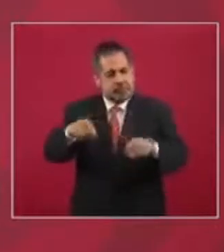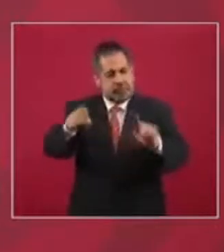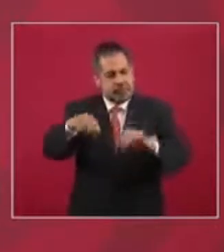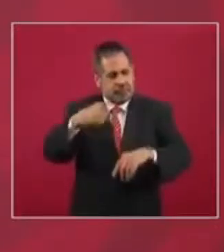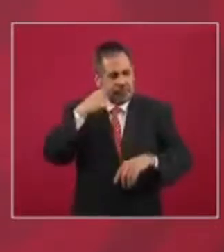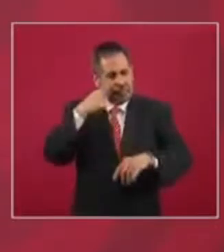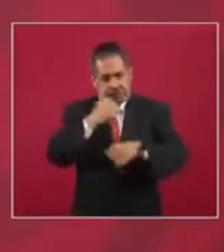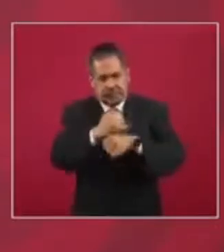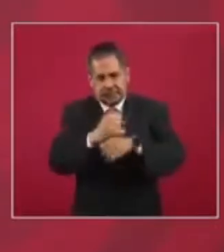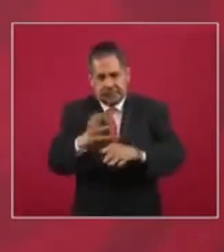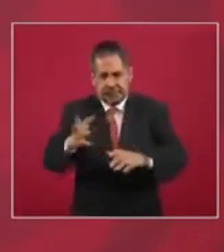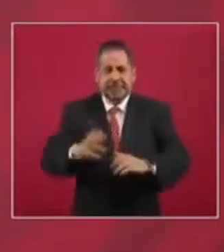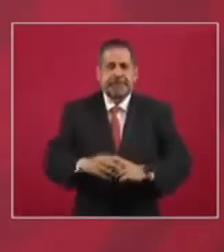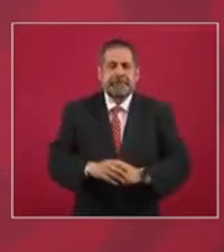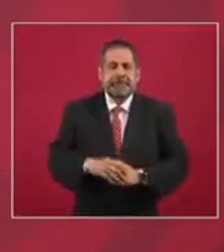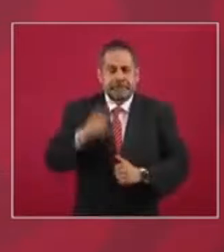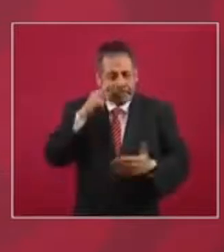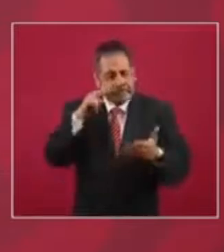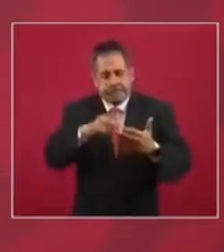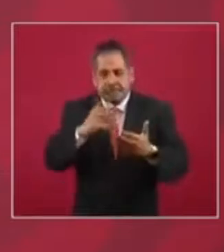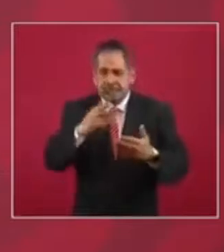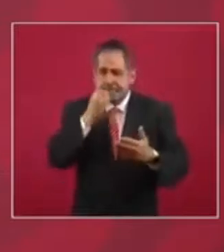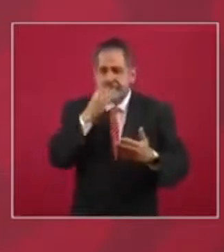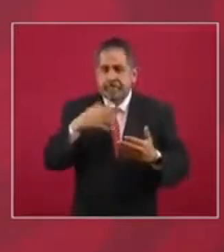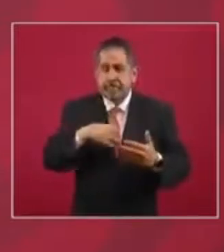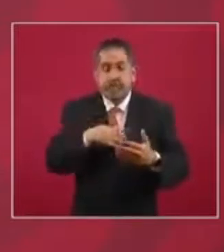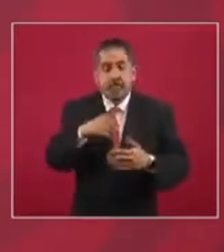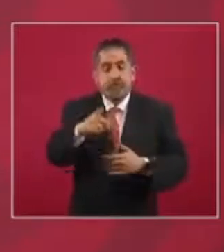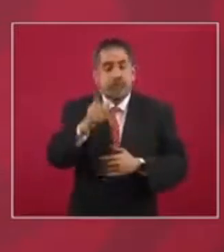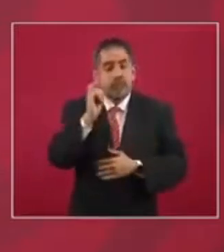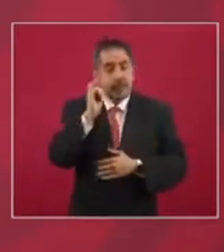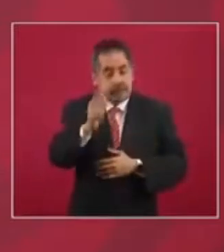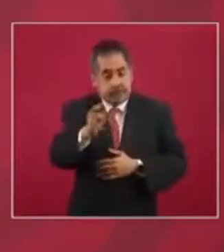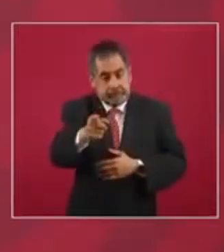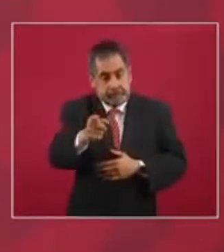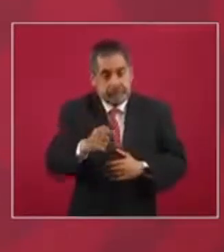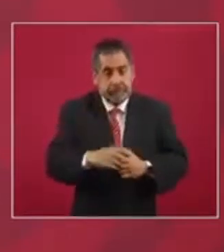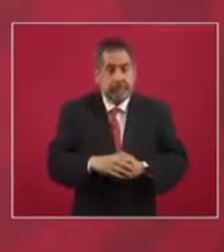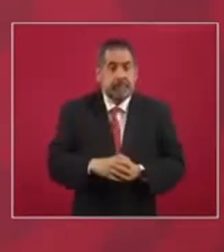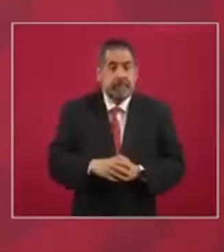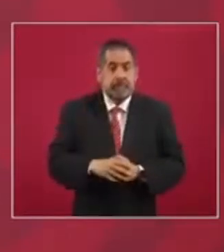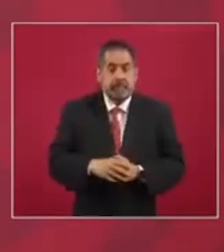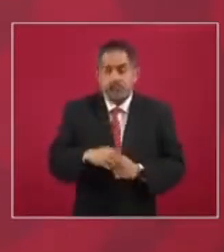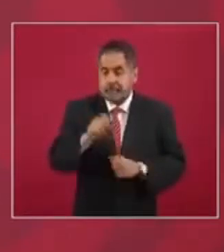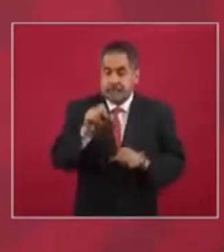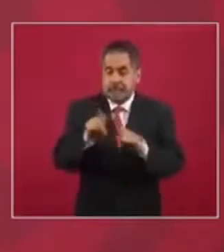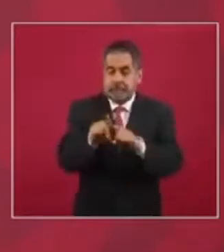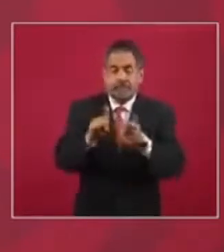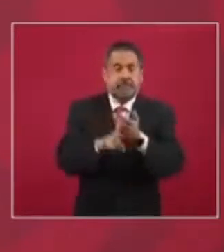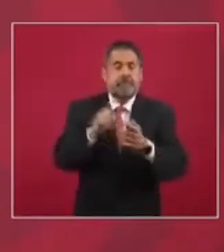dejo para que la disfruten. Entonces, lo mismo,